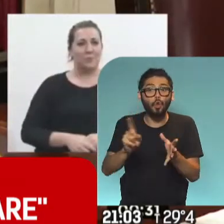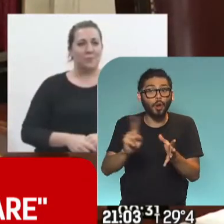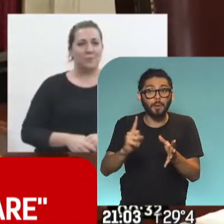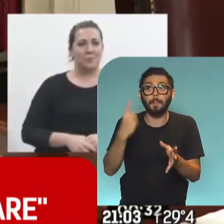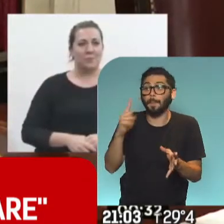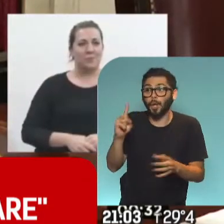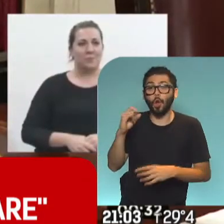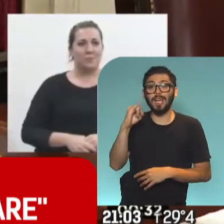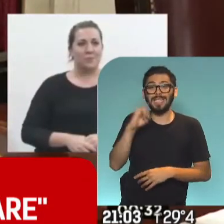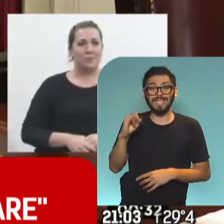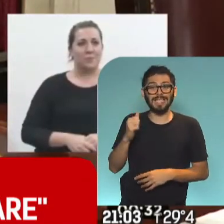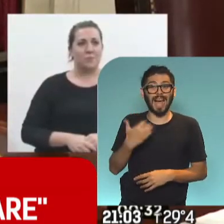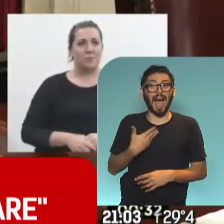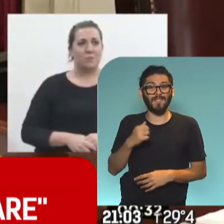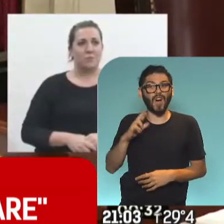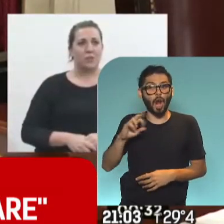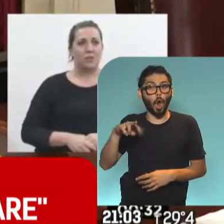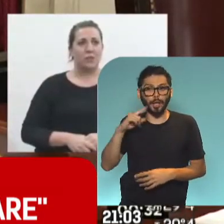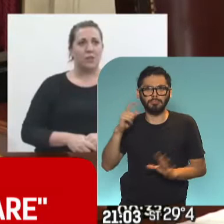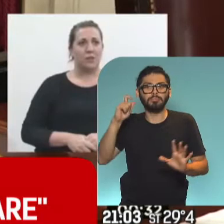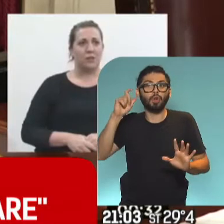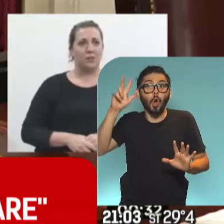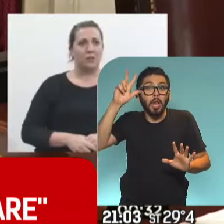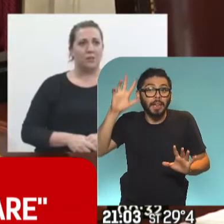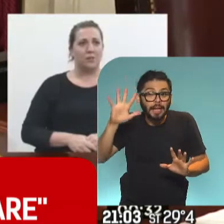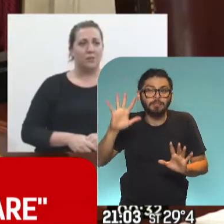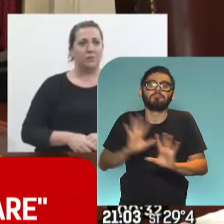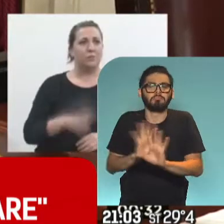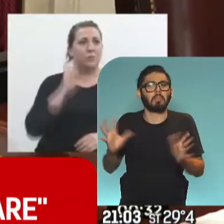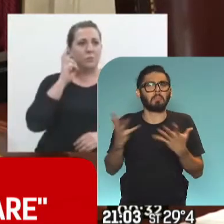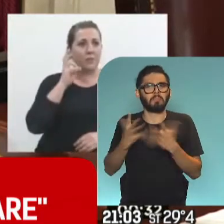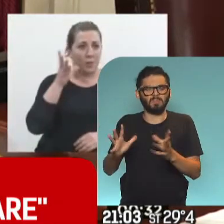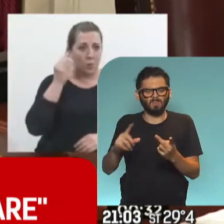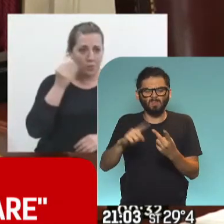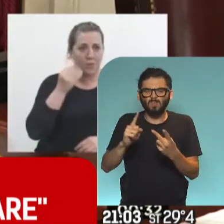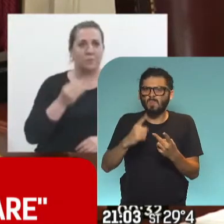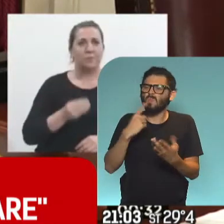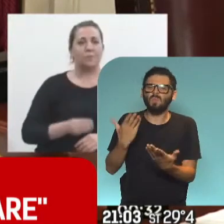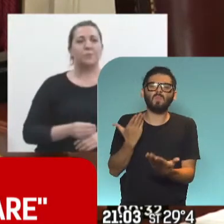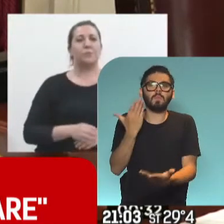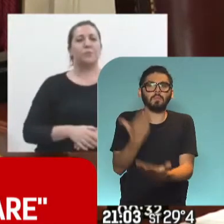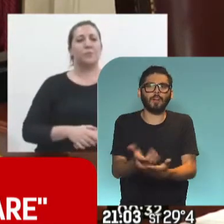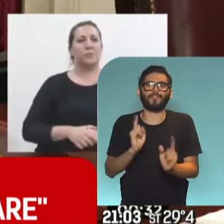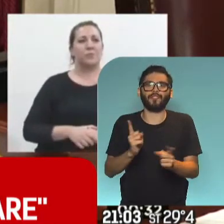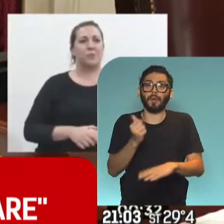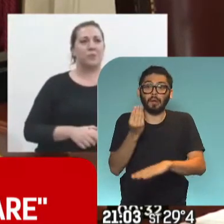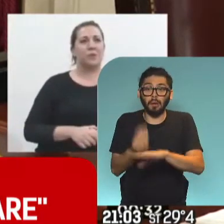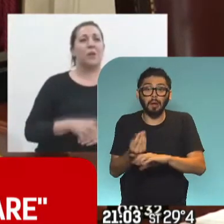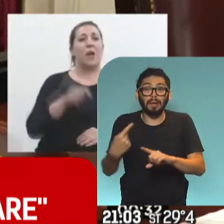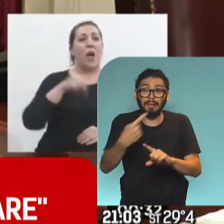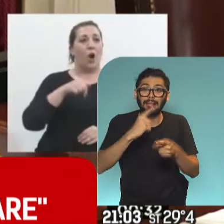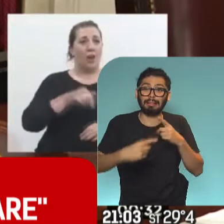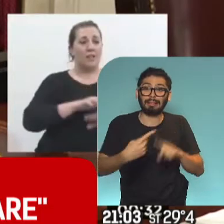doctor Zaffaroni, sino que recurrió a un juez de primera instancia para poder permanecer en el cargo en un acuerdo con el gobierno